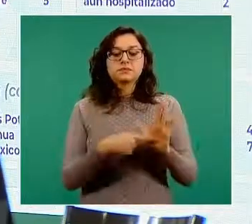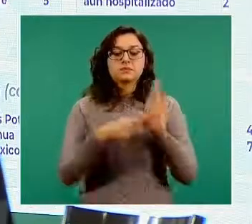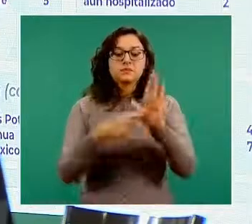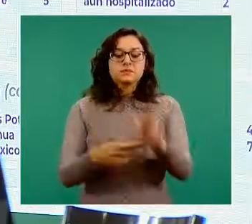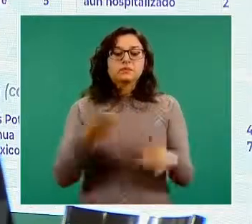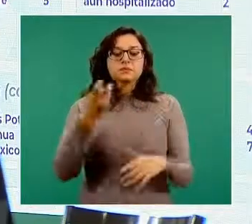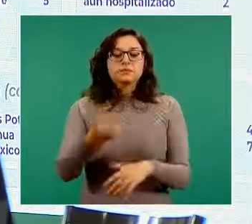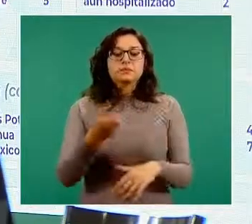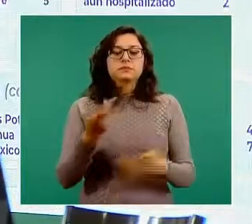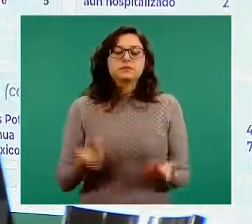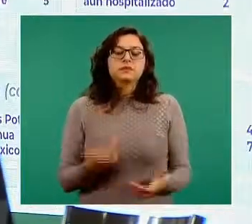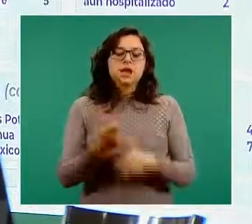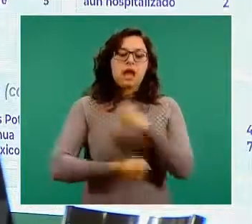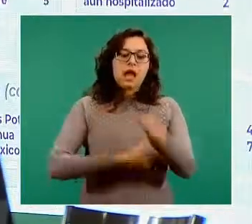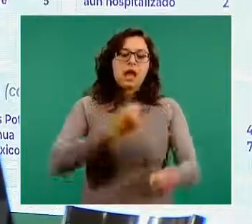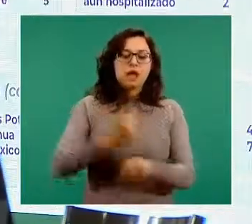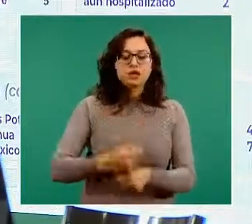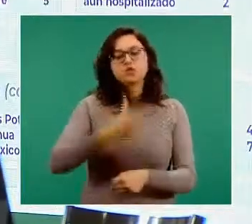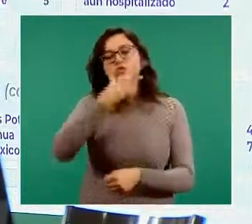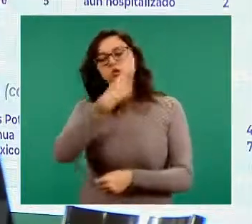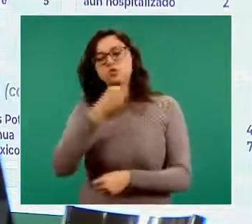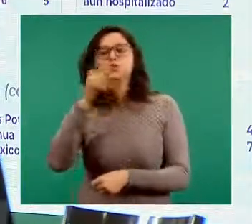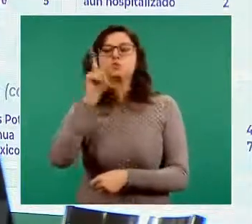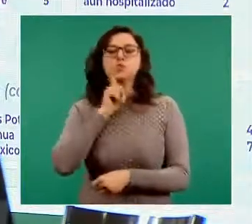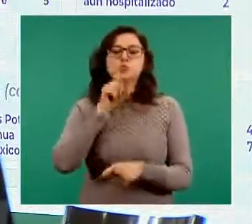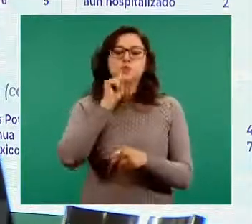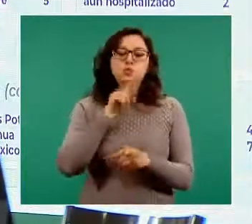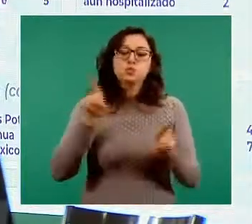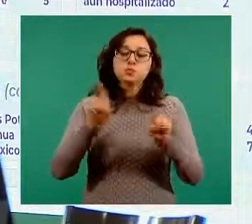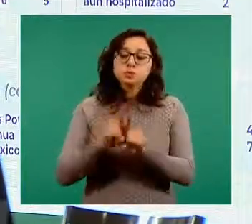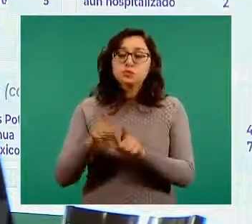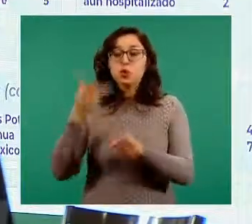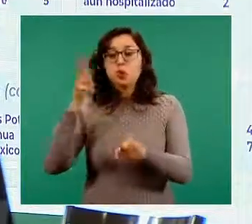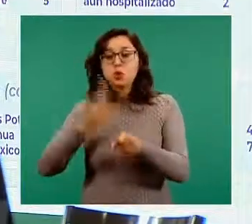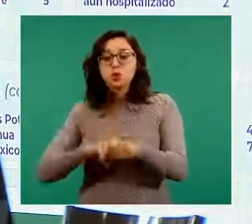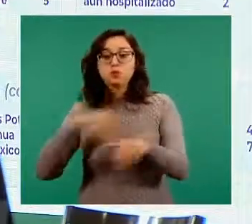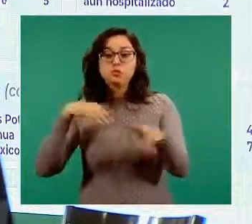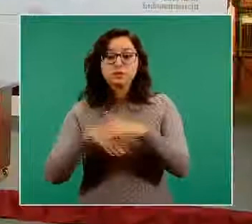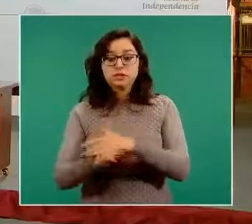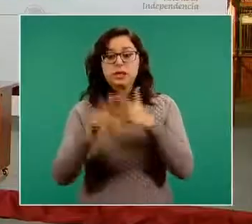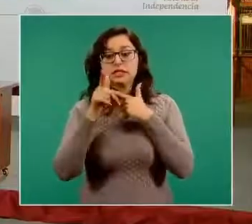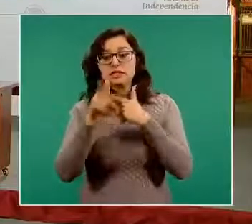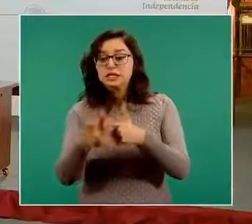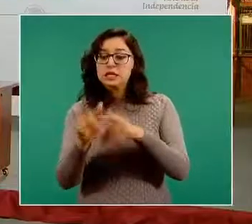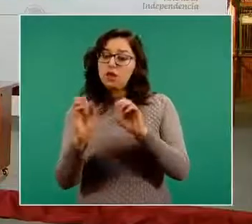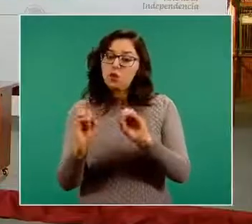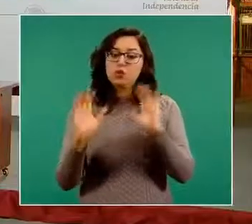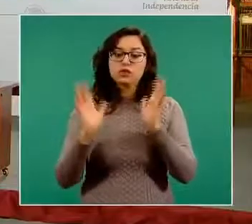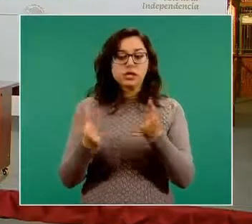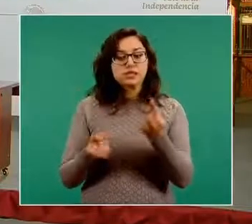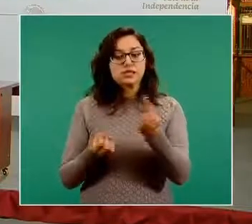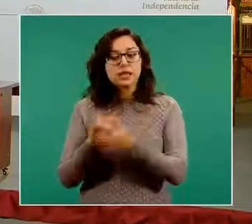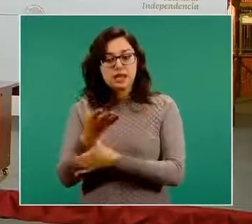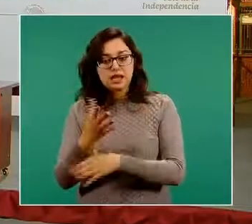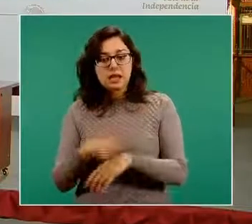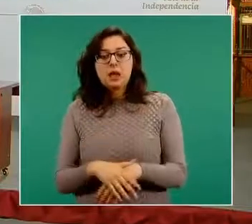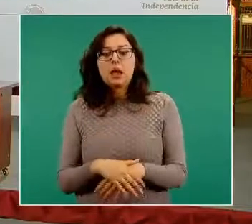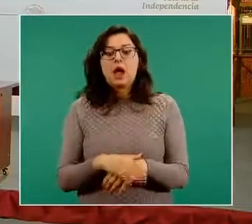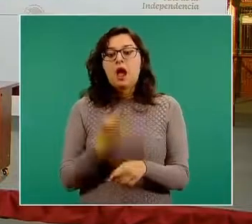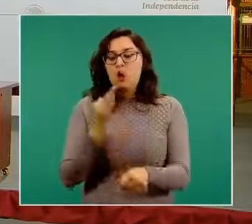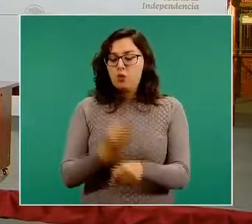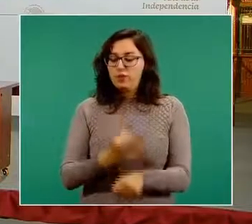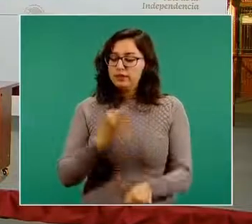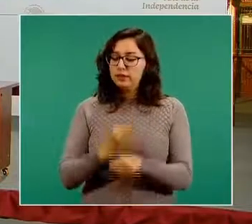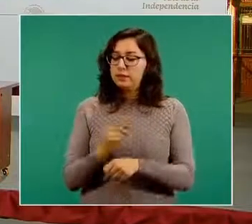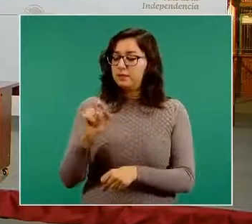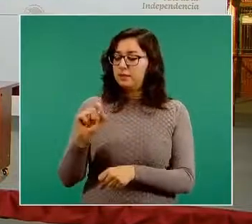fundamentalmente la edad, el sexo y el estado actual de las personas. 23 de las 25 ya fueron egresadas del